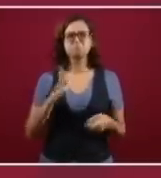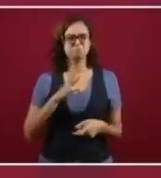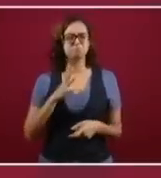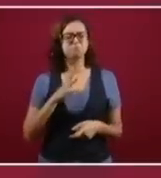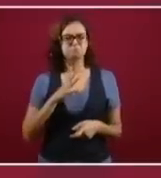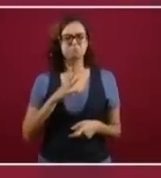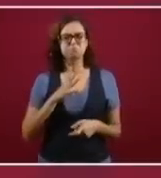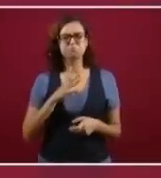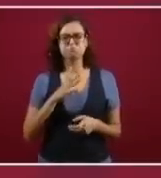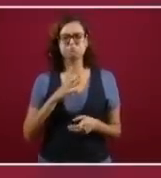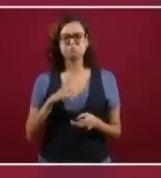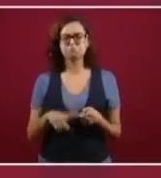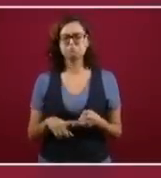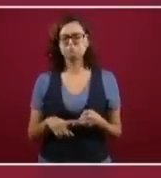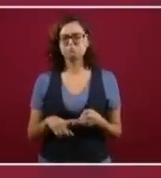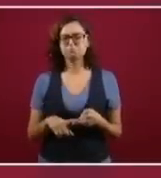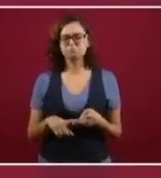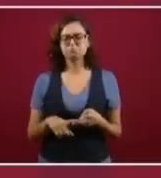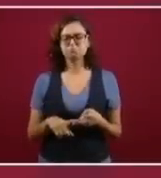hay